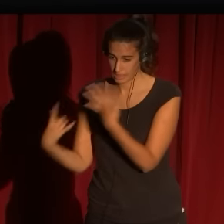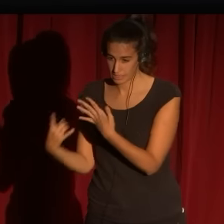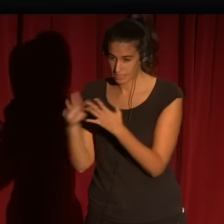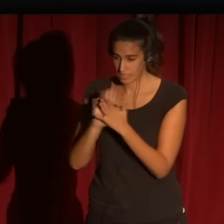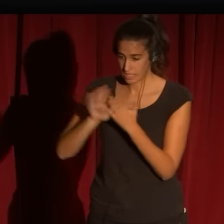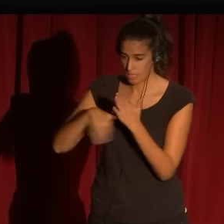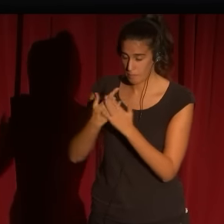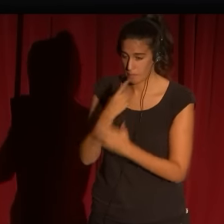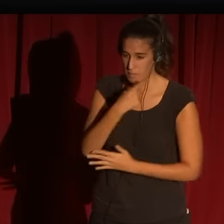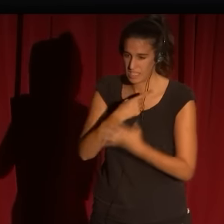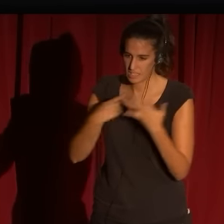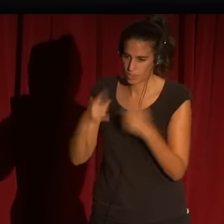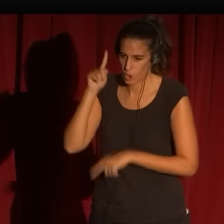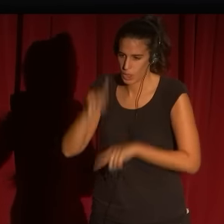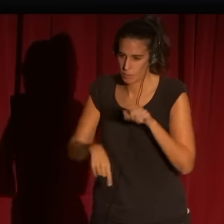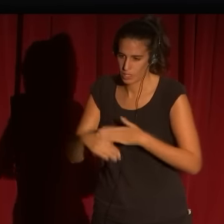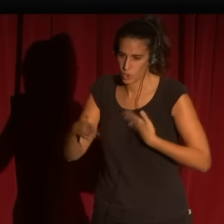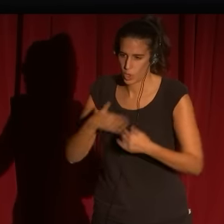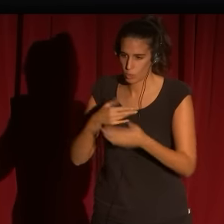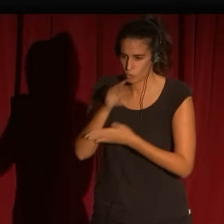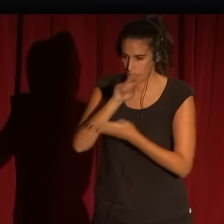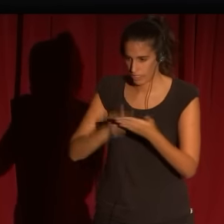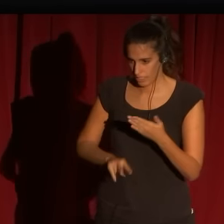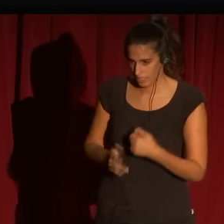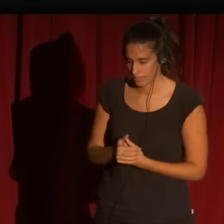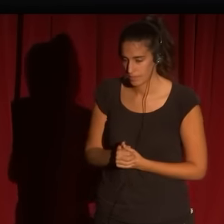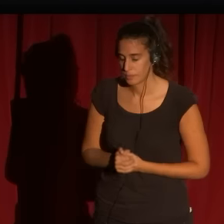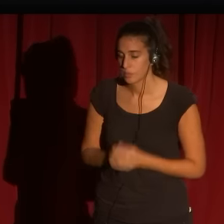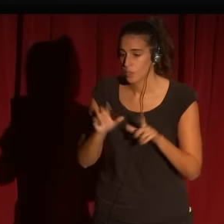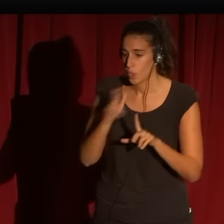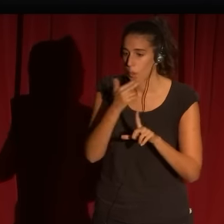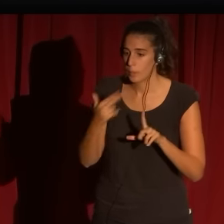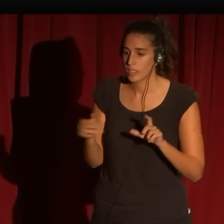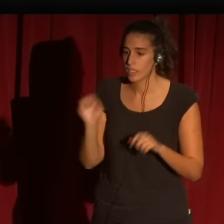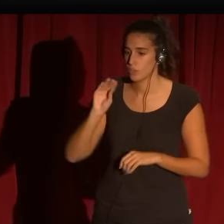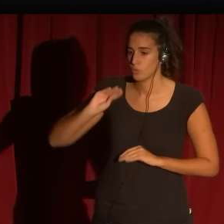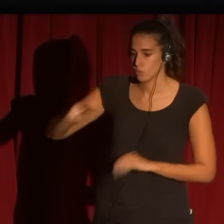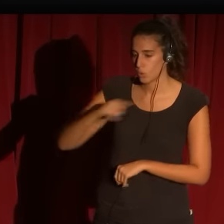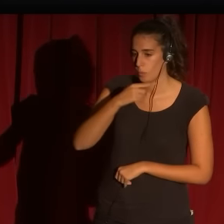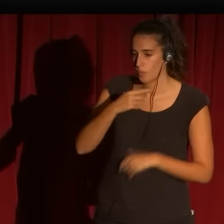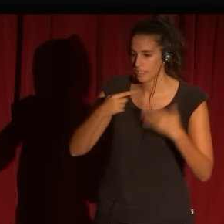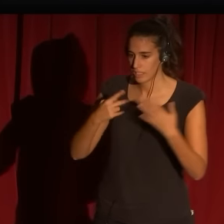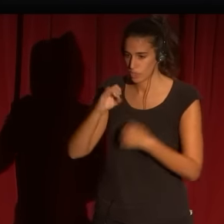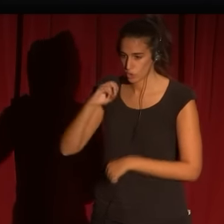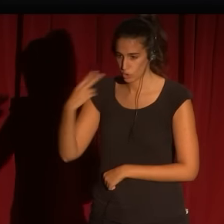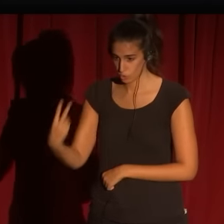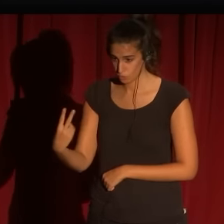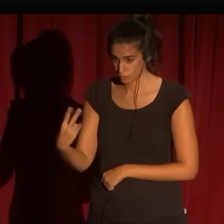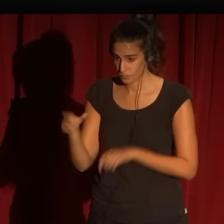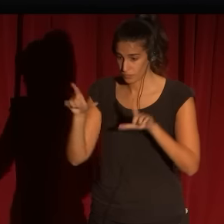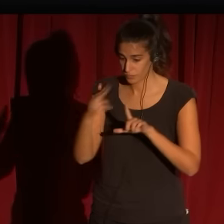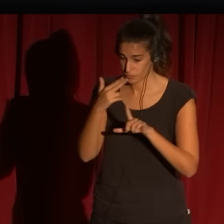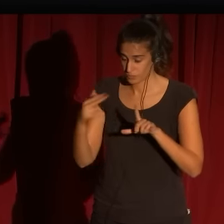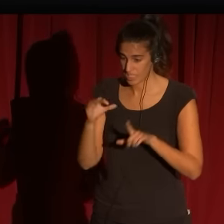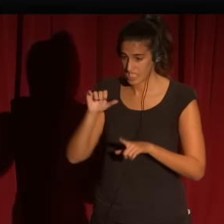1600 se fecha dependiendo queé autores se leen Sánchez cotán pinta el suyo Perdón en 1602 y el cuadro de